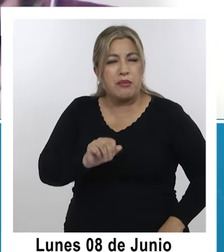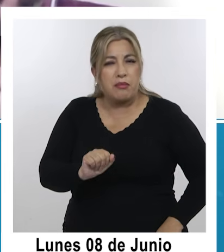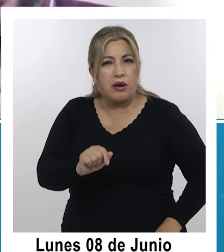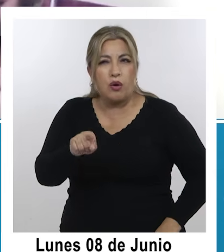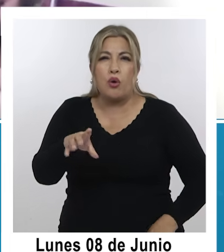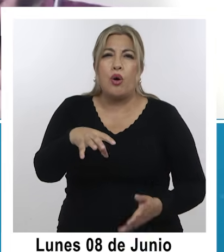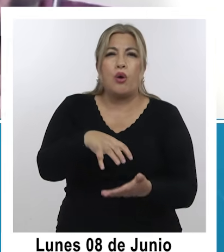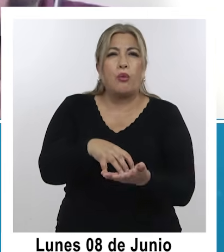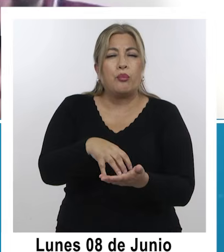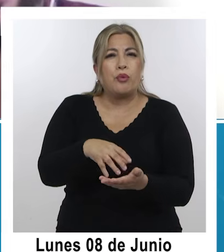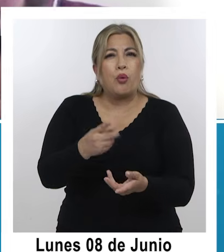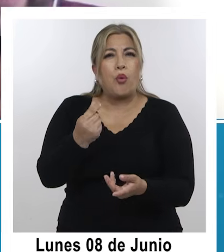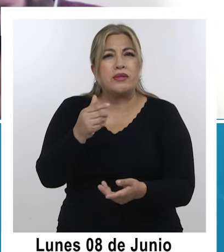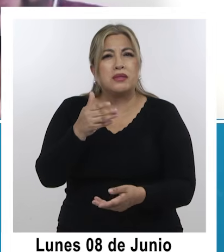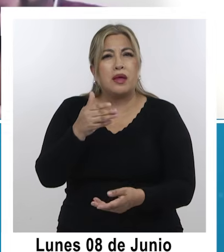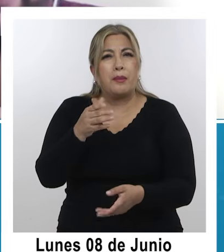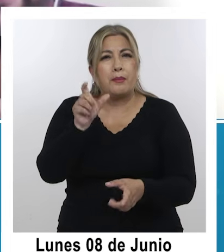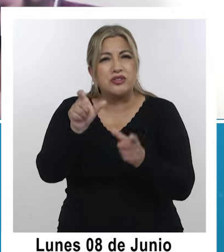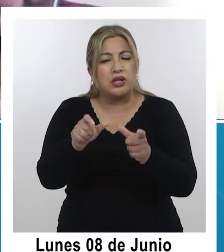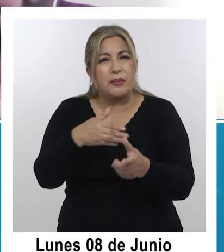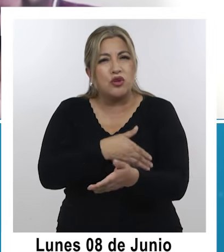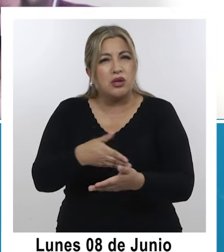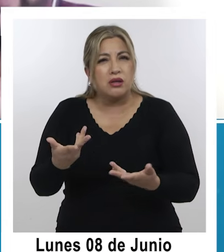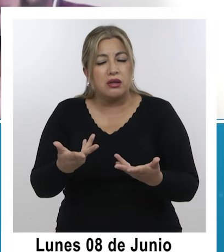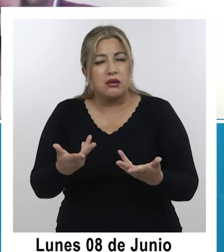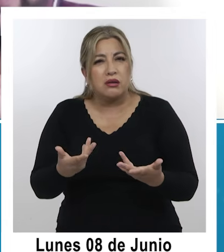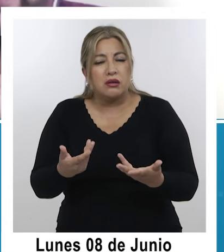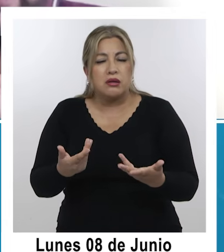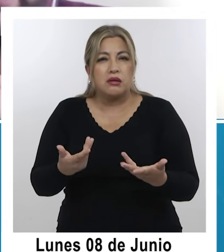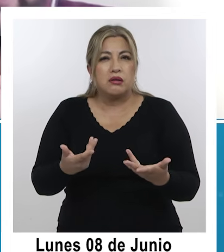ciudad de cuántos millones de personas, unas 10 millones de personas.